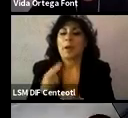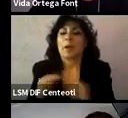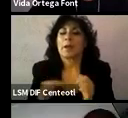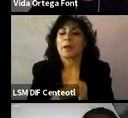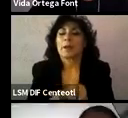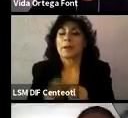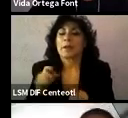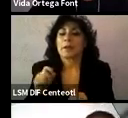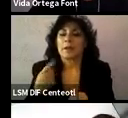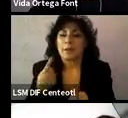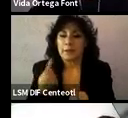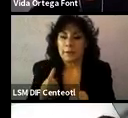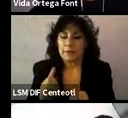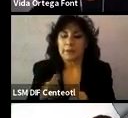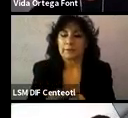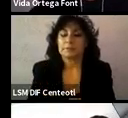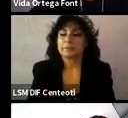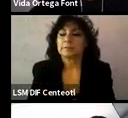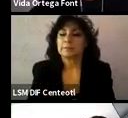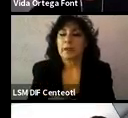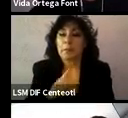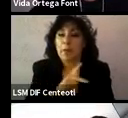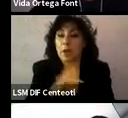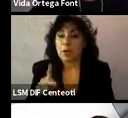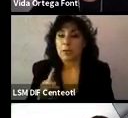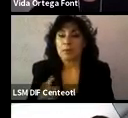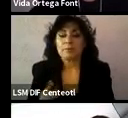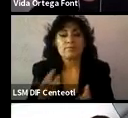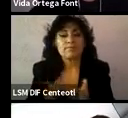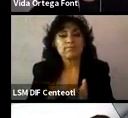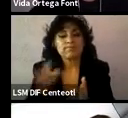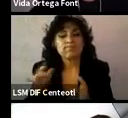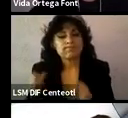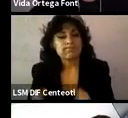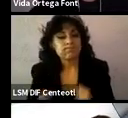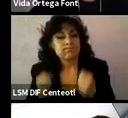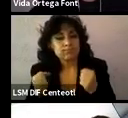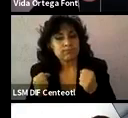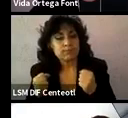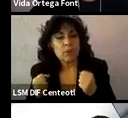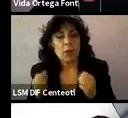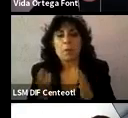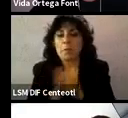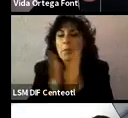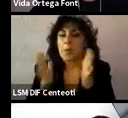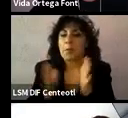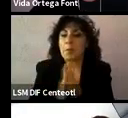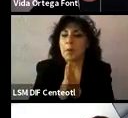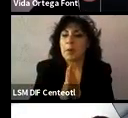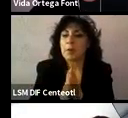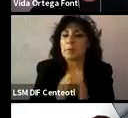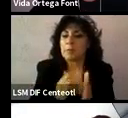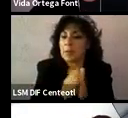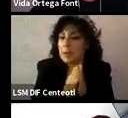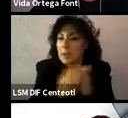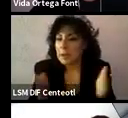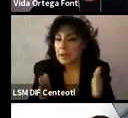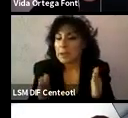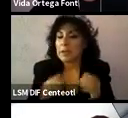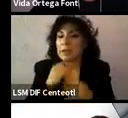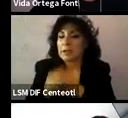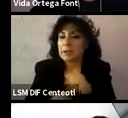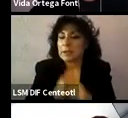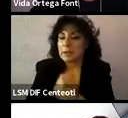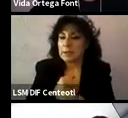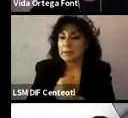Y agradecerles por su resistencia y por sus valiosas aportaciones durante todo este 2020. Y